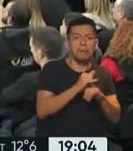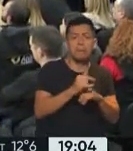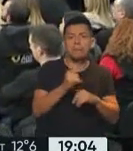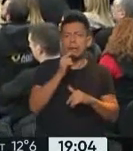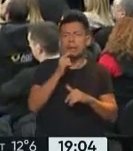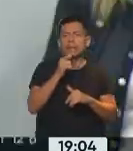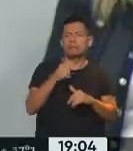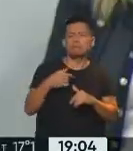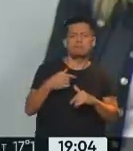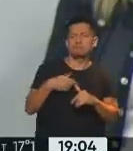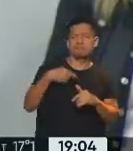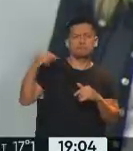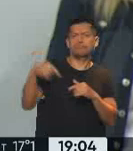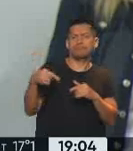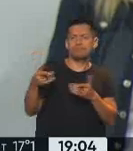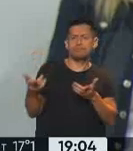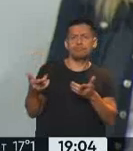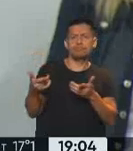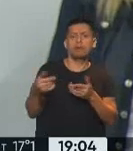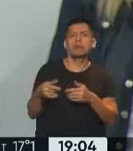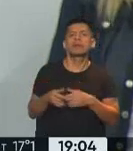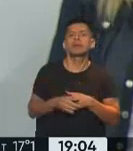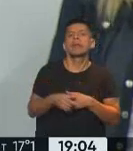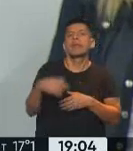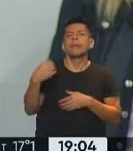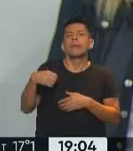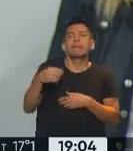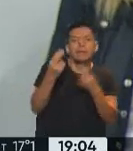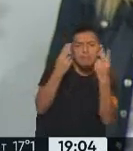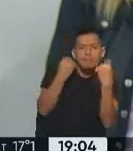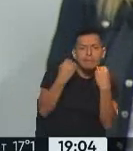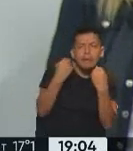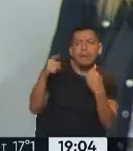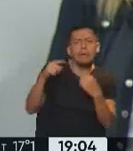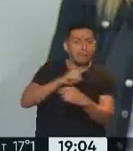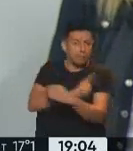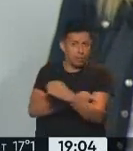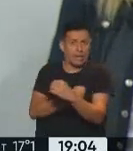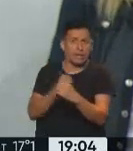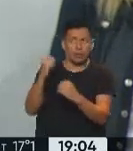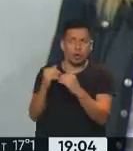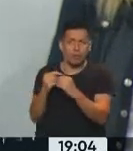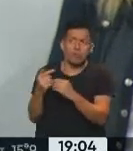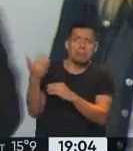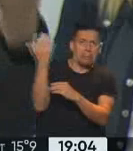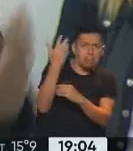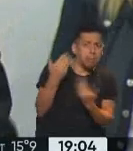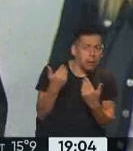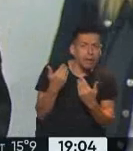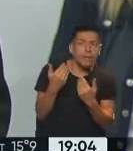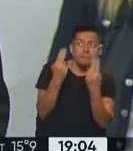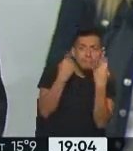persona conflictiva, que hay que agachar la cabeza porque son el poder económico y te pueden hacer esto y te pueden hacer lo otro.